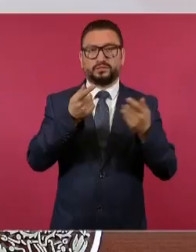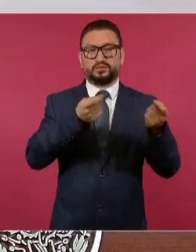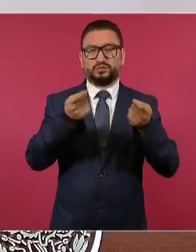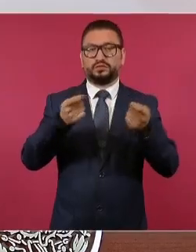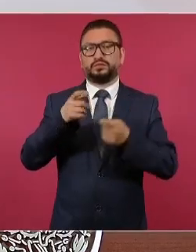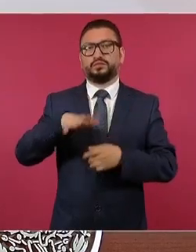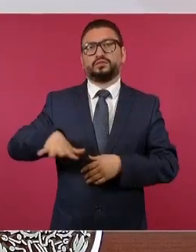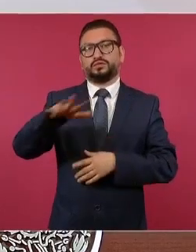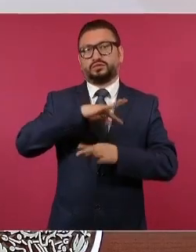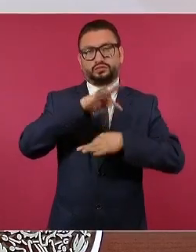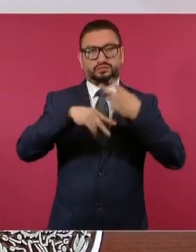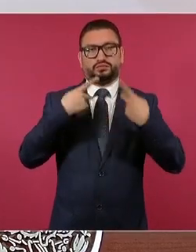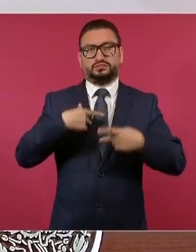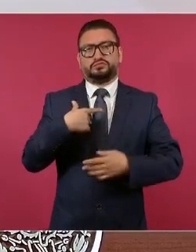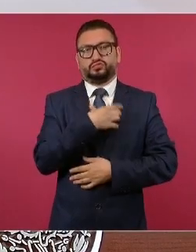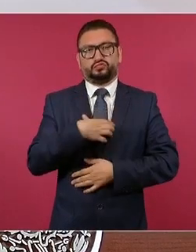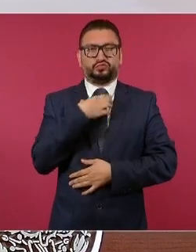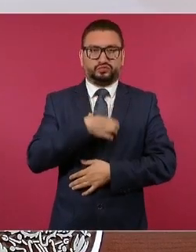está contenta.